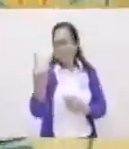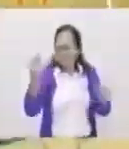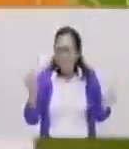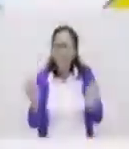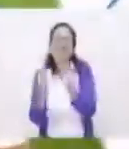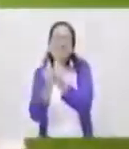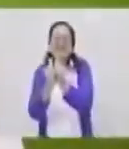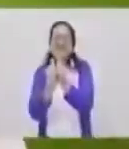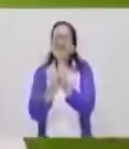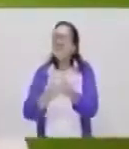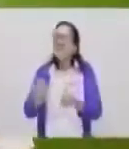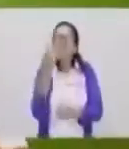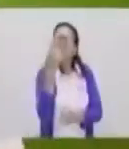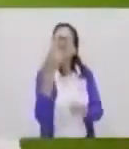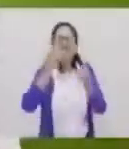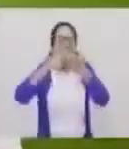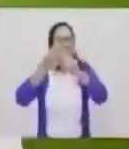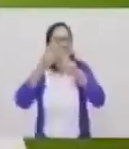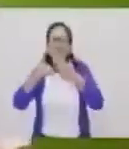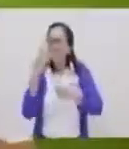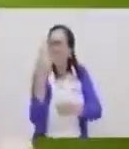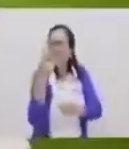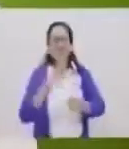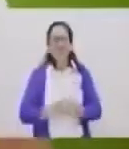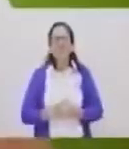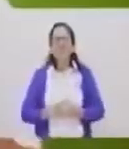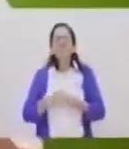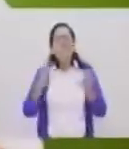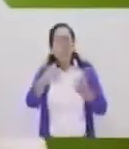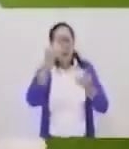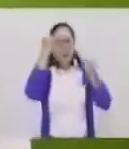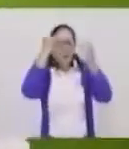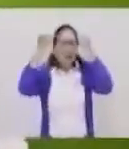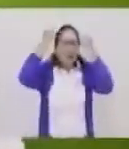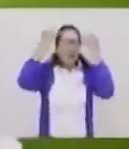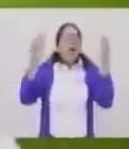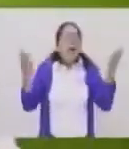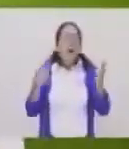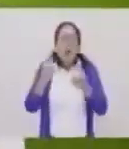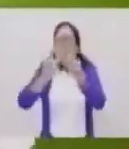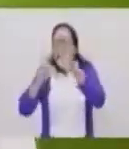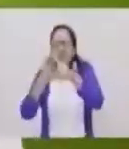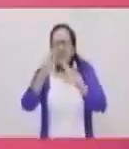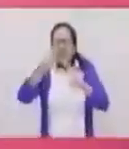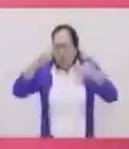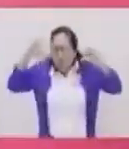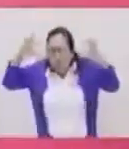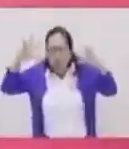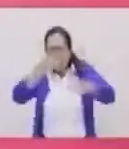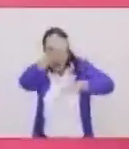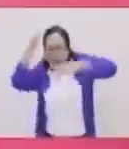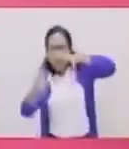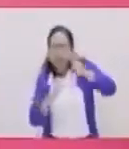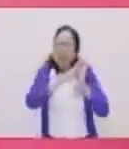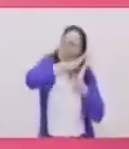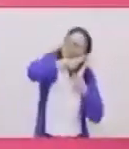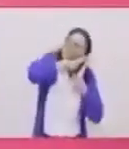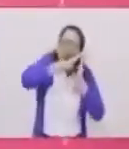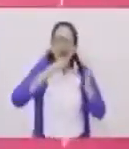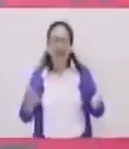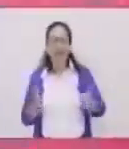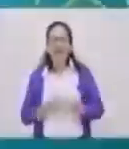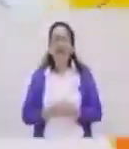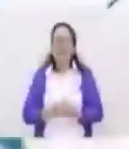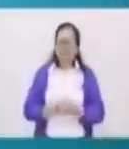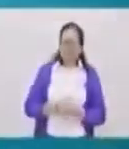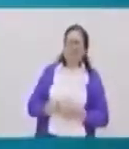amigos. ¿Te imaginas hacerte amigo del monstruo que vive debajo de tu cama? ¡Oye! ¡No hables así de